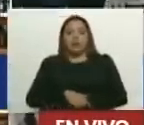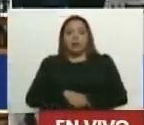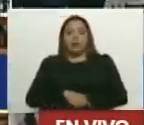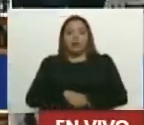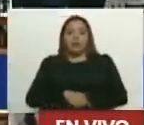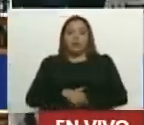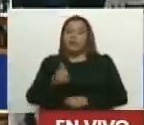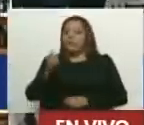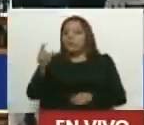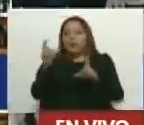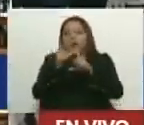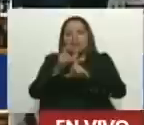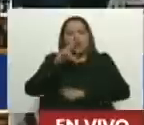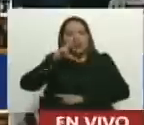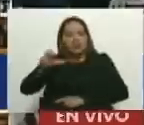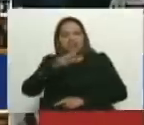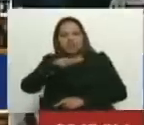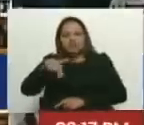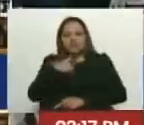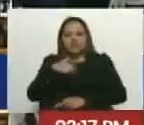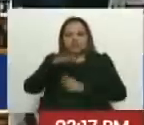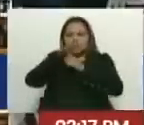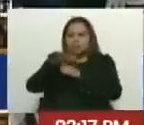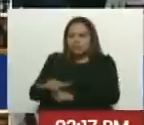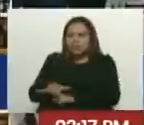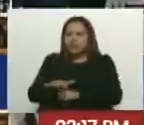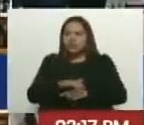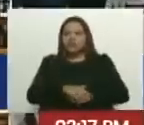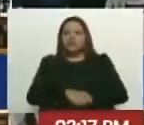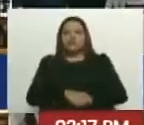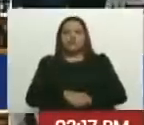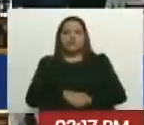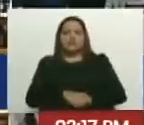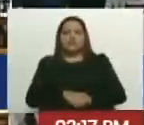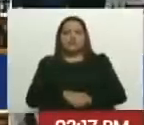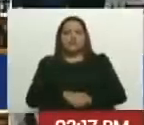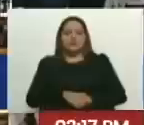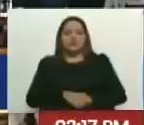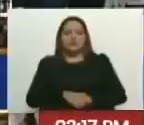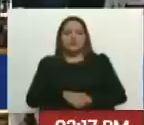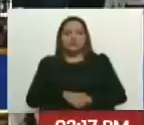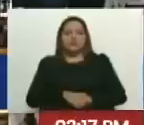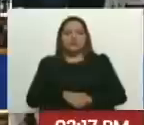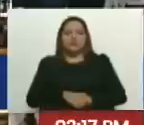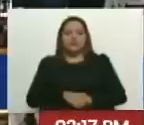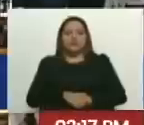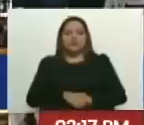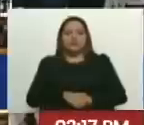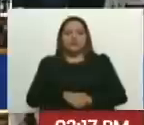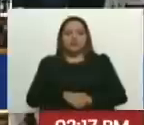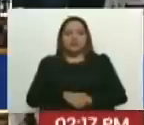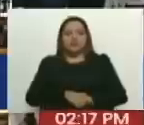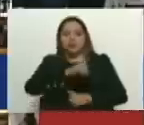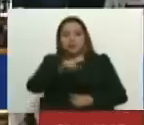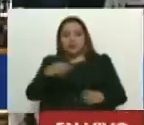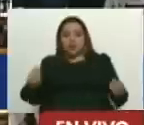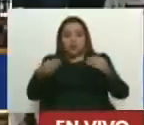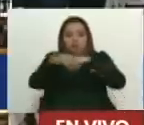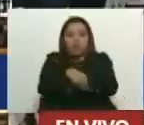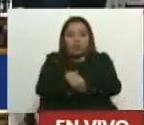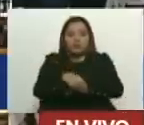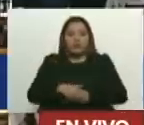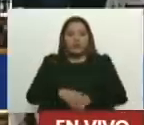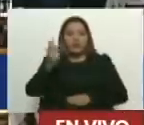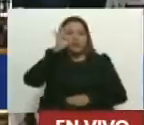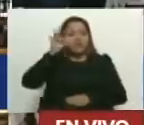indignantes para nosotros, discriminatorios, por supuesto, intimidatorios también. Pero también acordamos, compañero